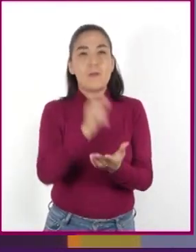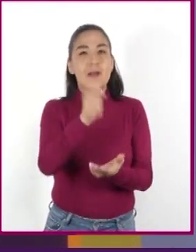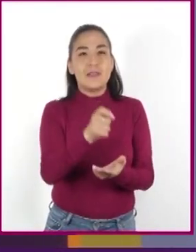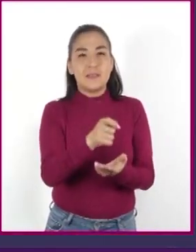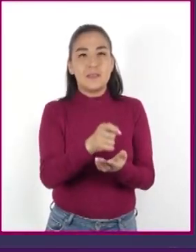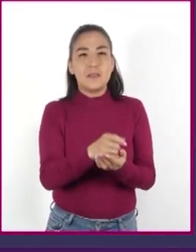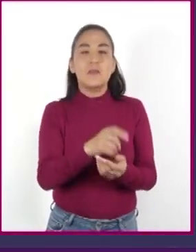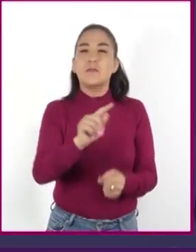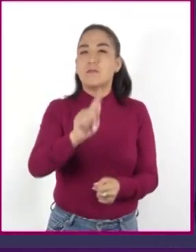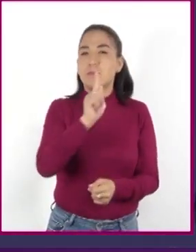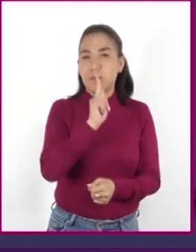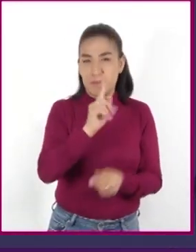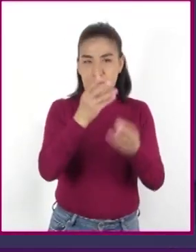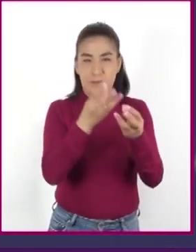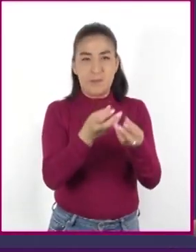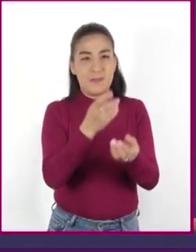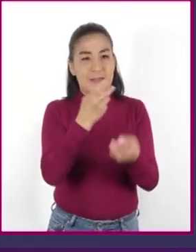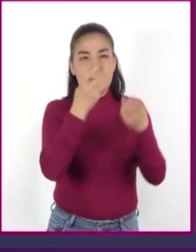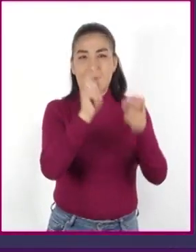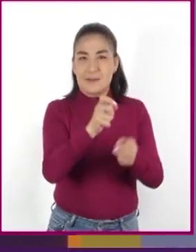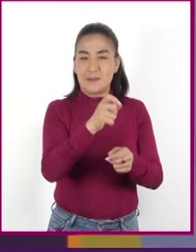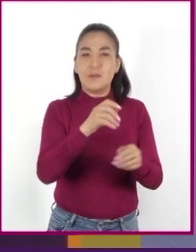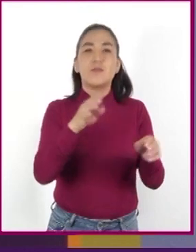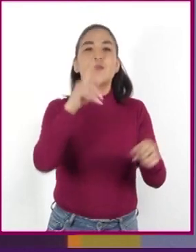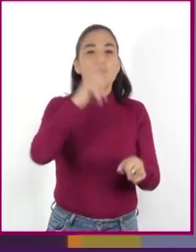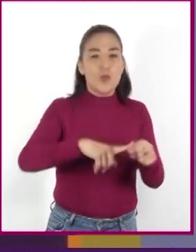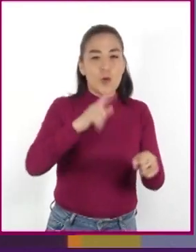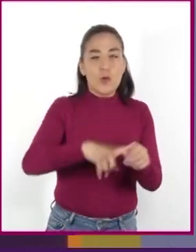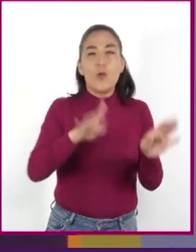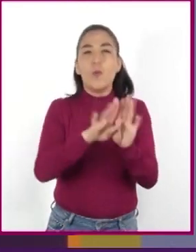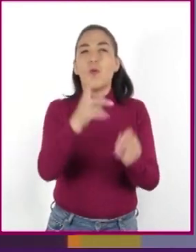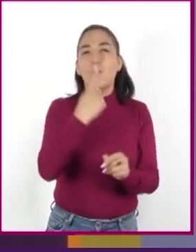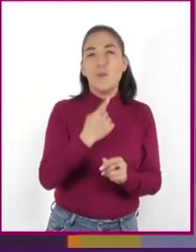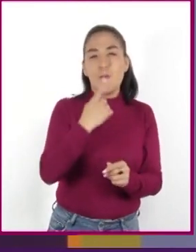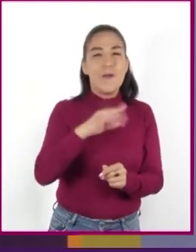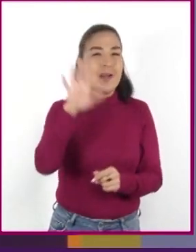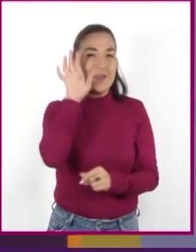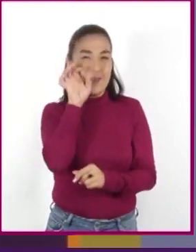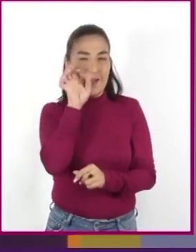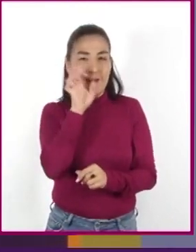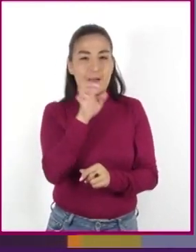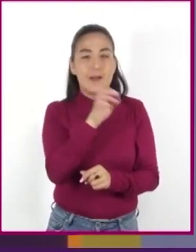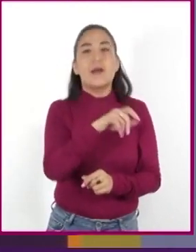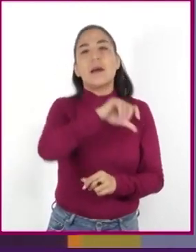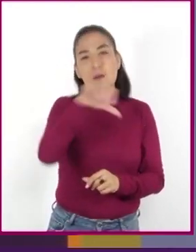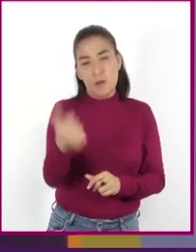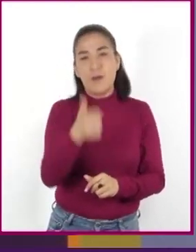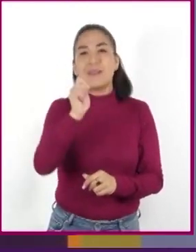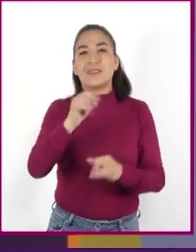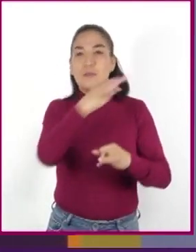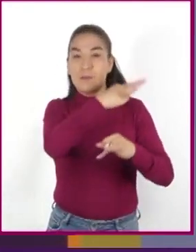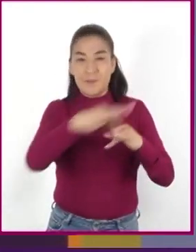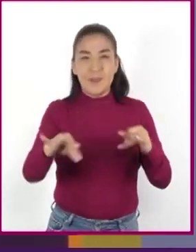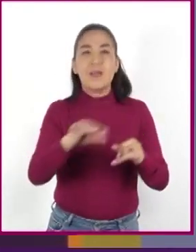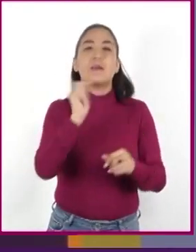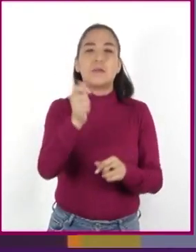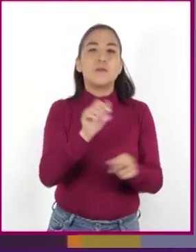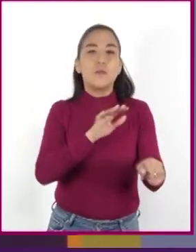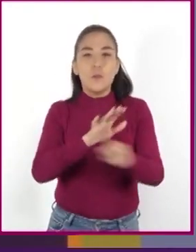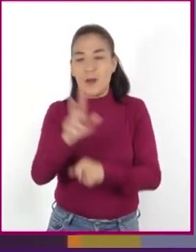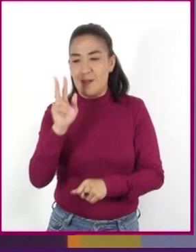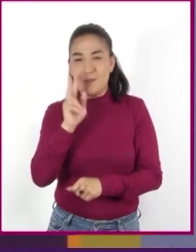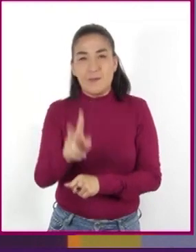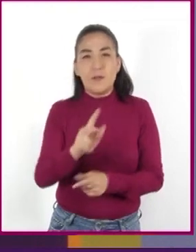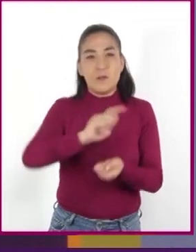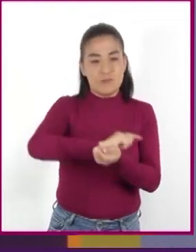en estado sólido y su color era rojizo anaranjado. Y en la sustancia final o producto se observó